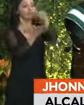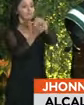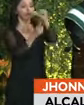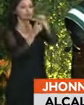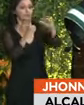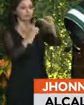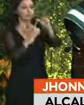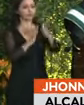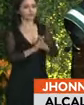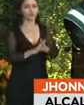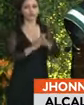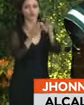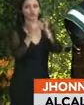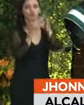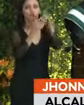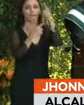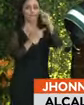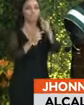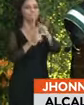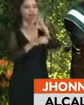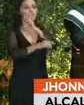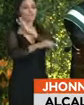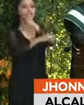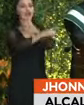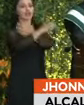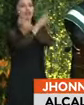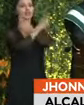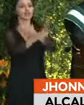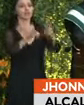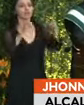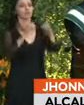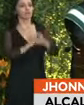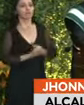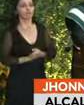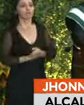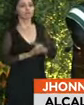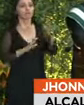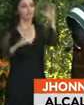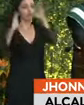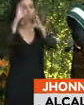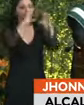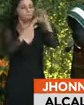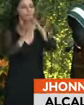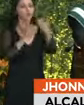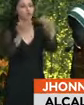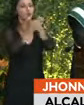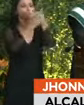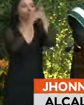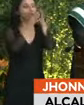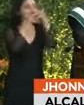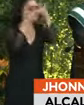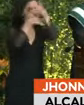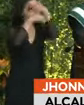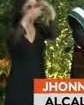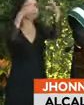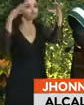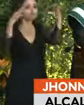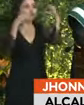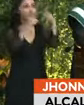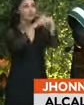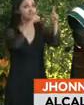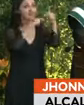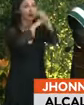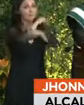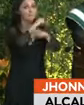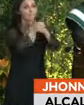ambiente, luchando para que se fortalezca la democracia, buscando horizontes nuevos para construir una patria